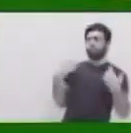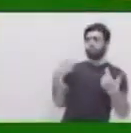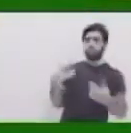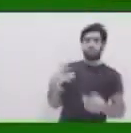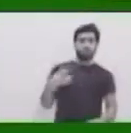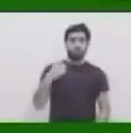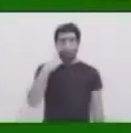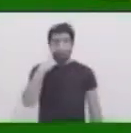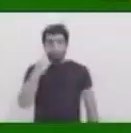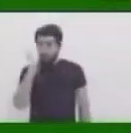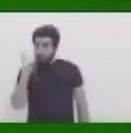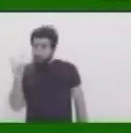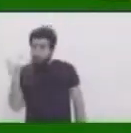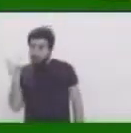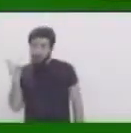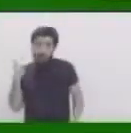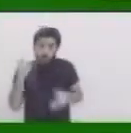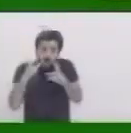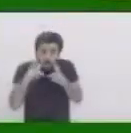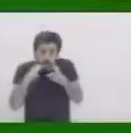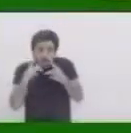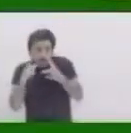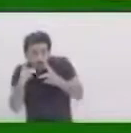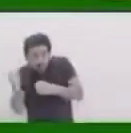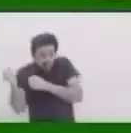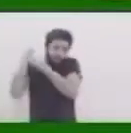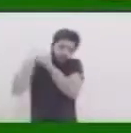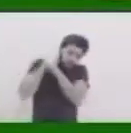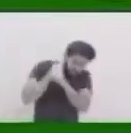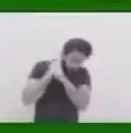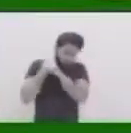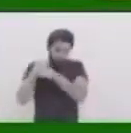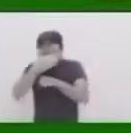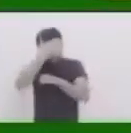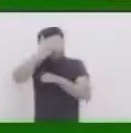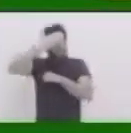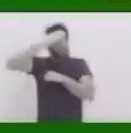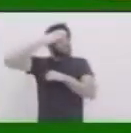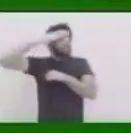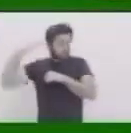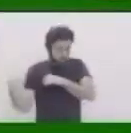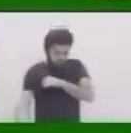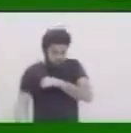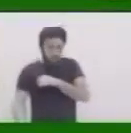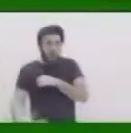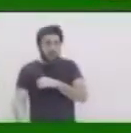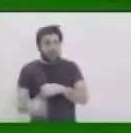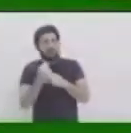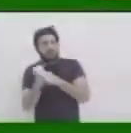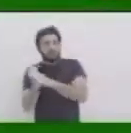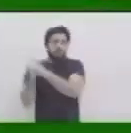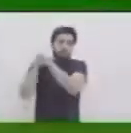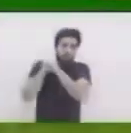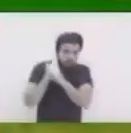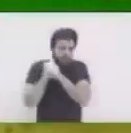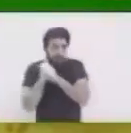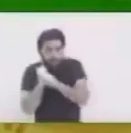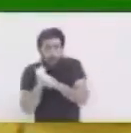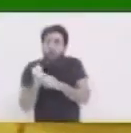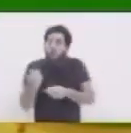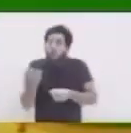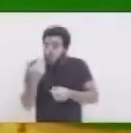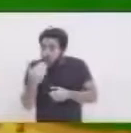y vecina, una pequeña hormiga, pasaba el día entero trabajando y recogiendo